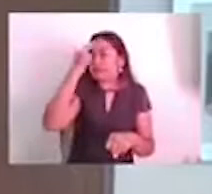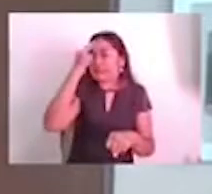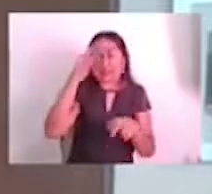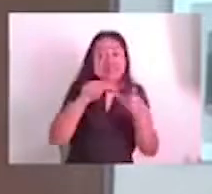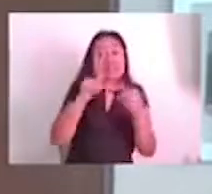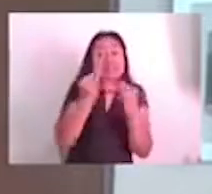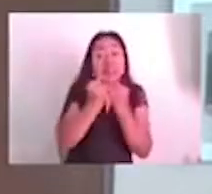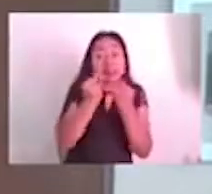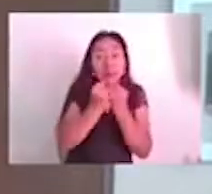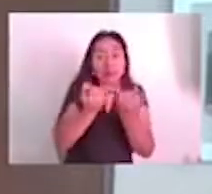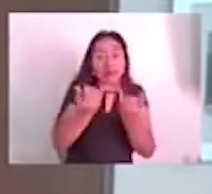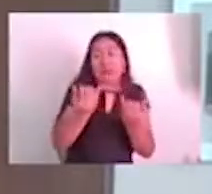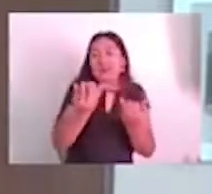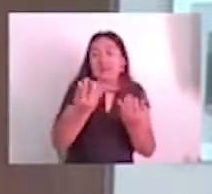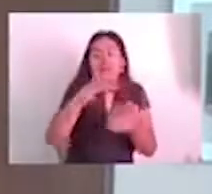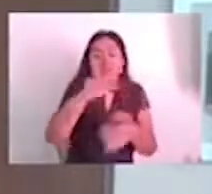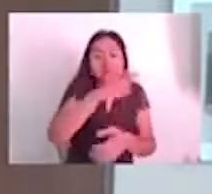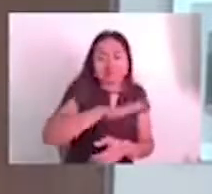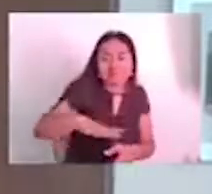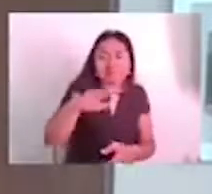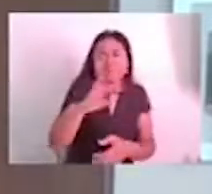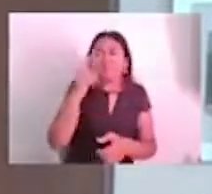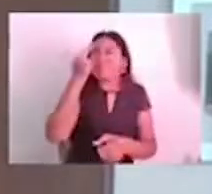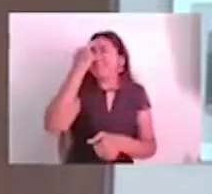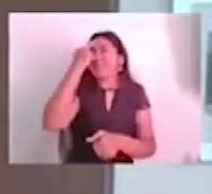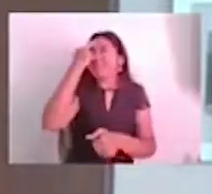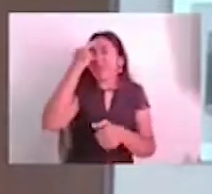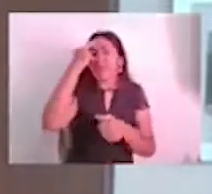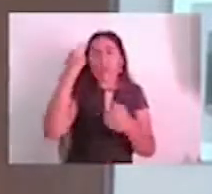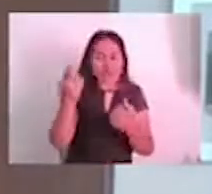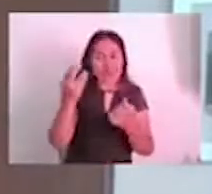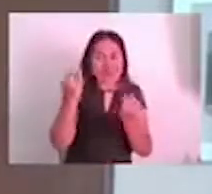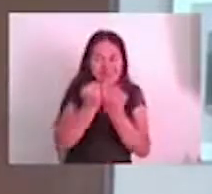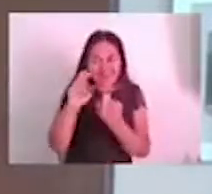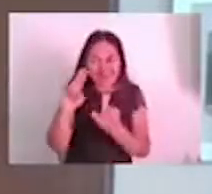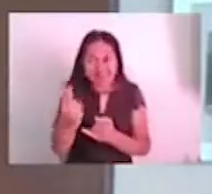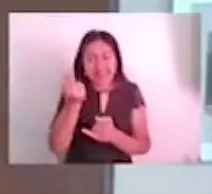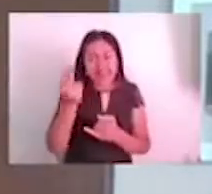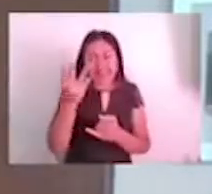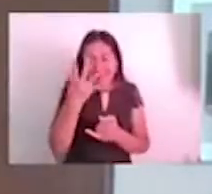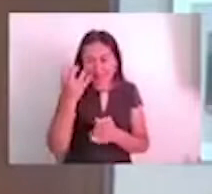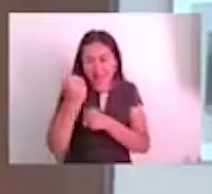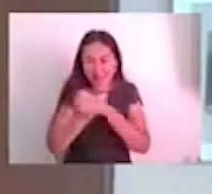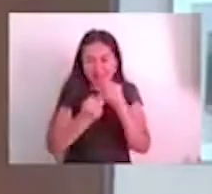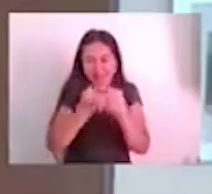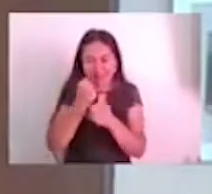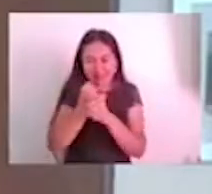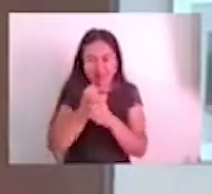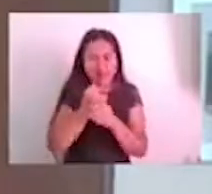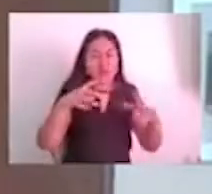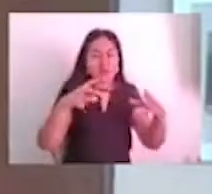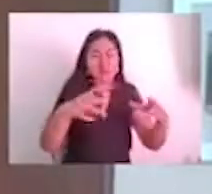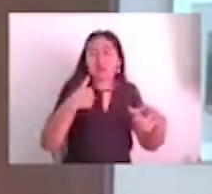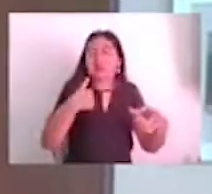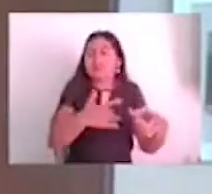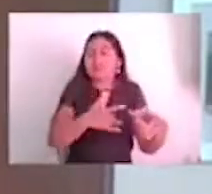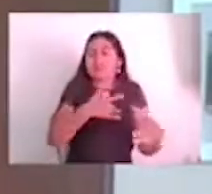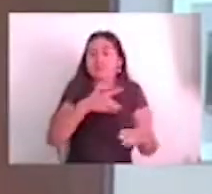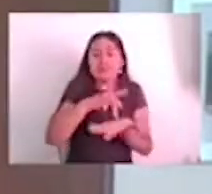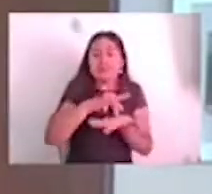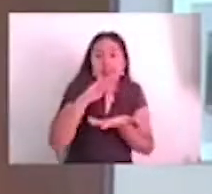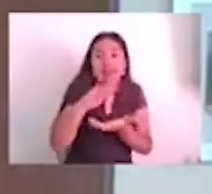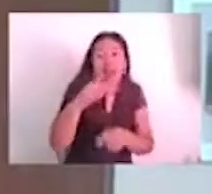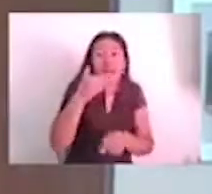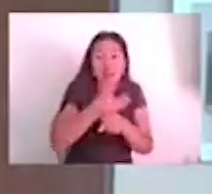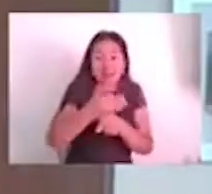este evento completo que tiene toda la universidad, que se llama 500 años. Yo agradezco mucho el que me hayan permitido